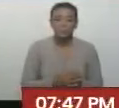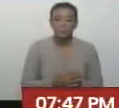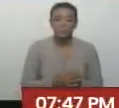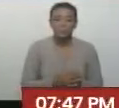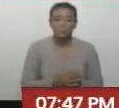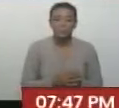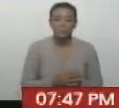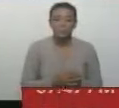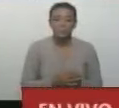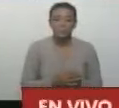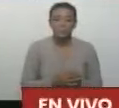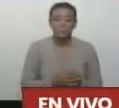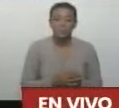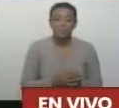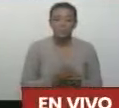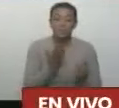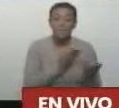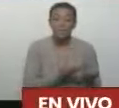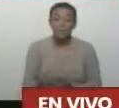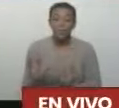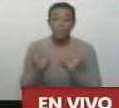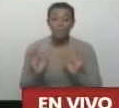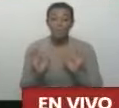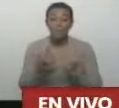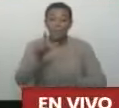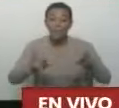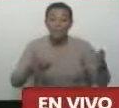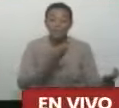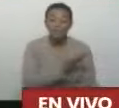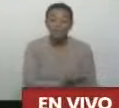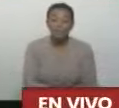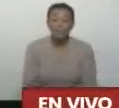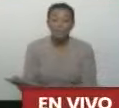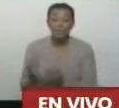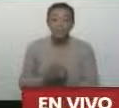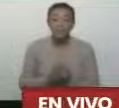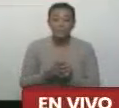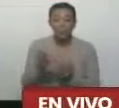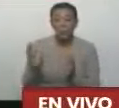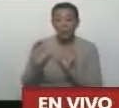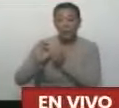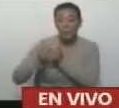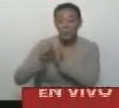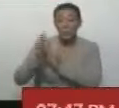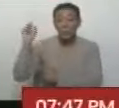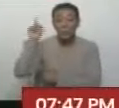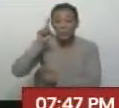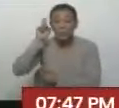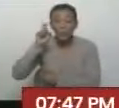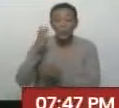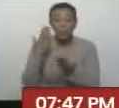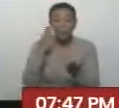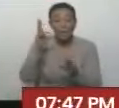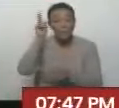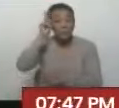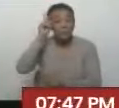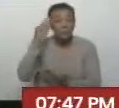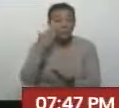Y aquí tenemos, miren, invitados especiales a todos, con sus entrenadores, sus coaches,